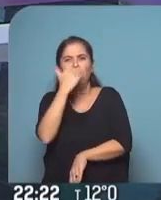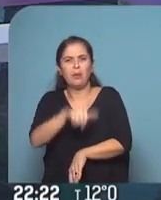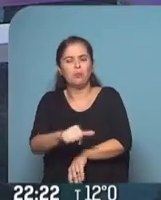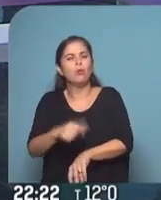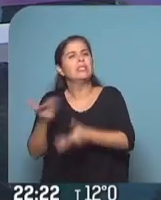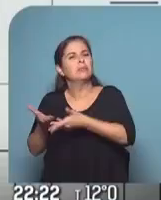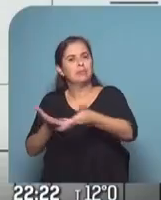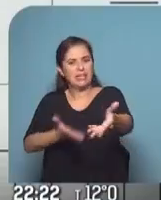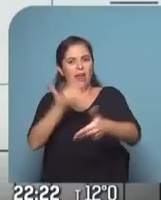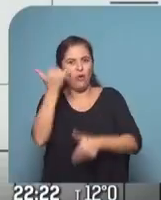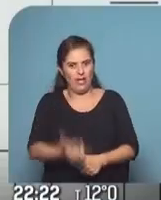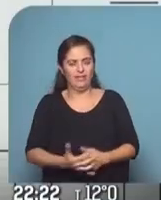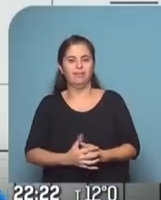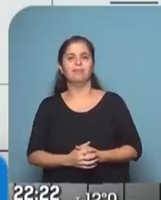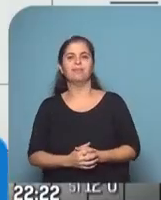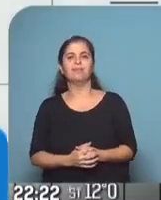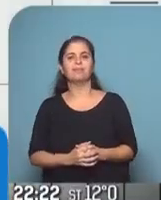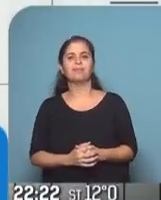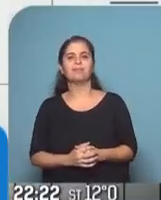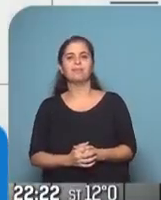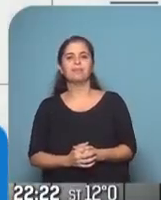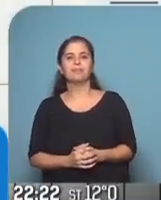especial.